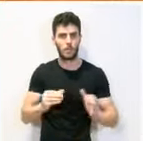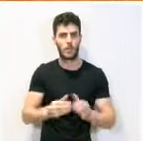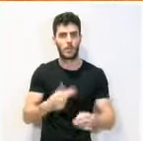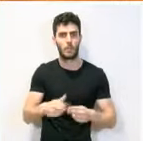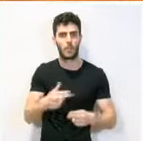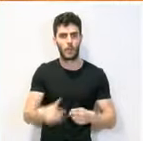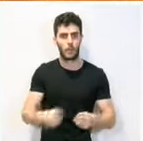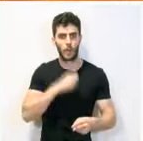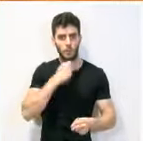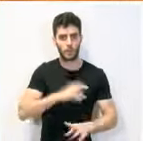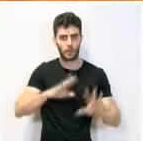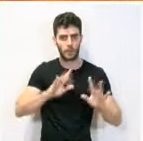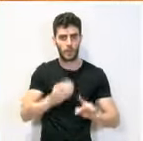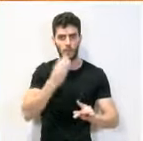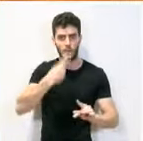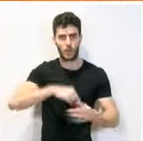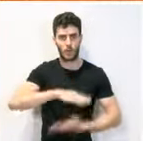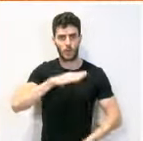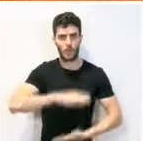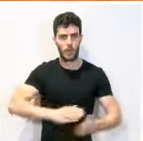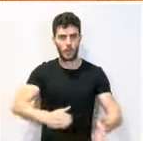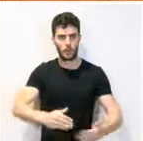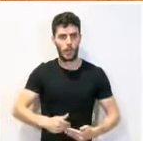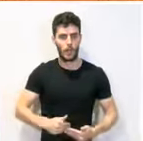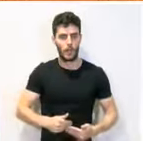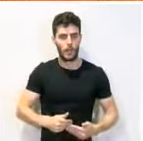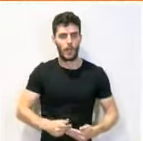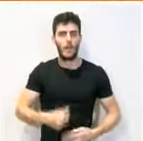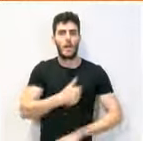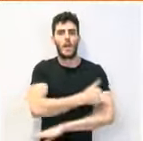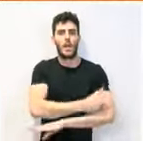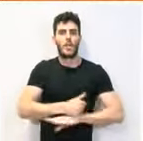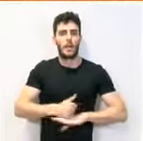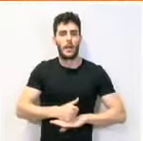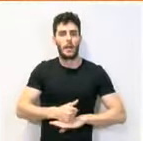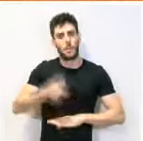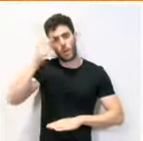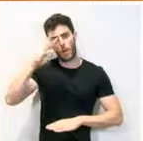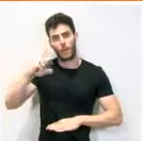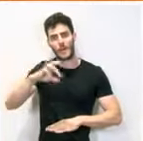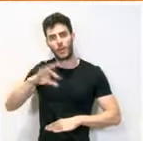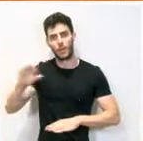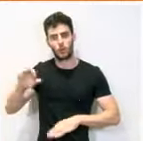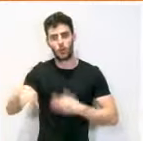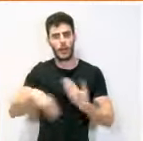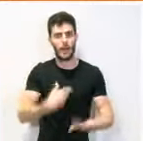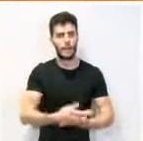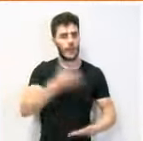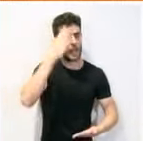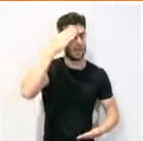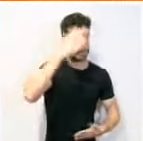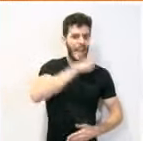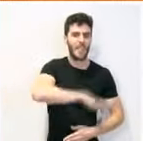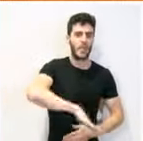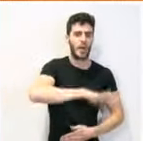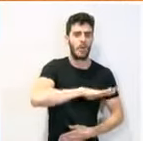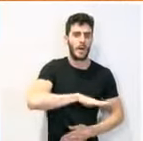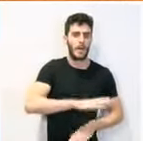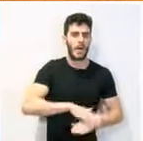Socialista, pero si no somos capaces de llevar al habitante de Pedroso hacia la cabecera de comarca para que enlace con ese